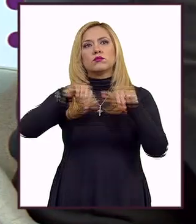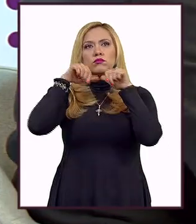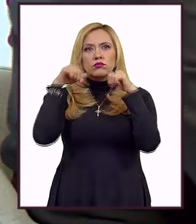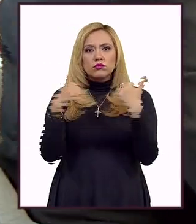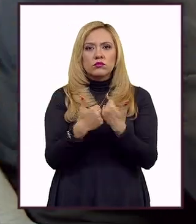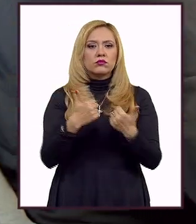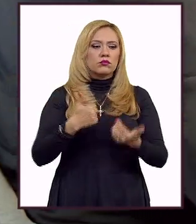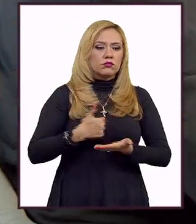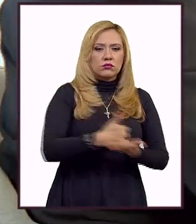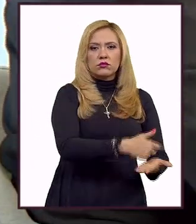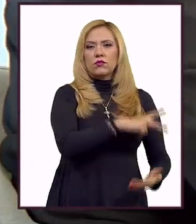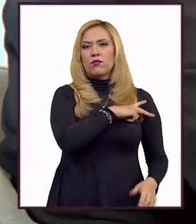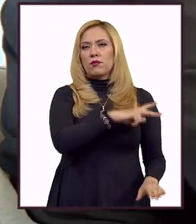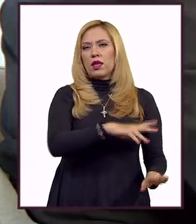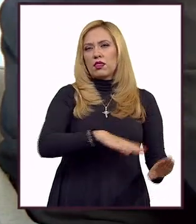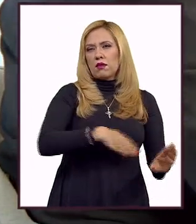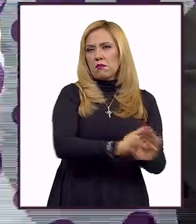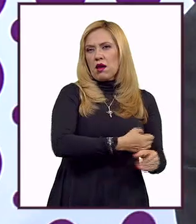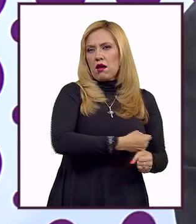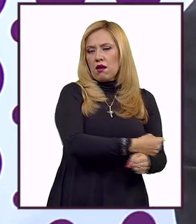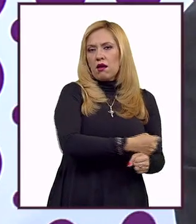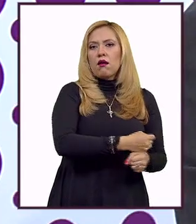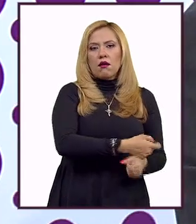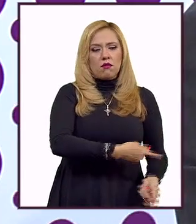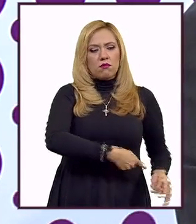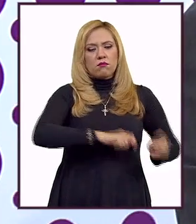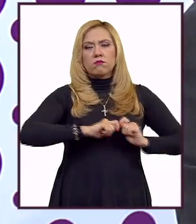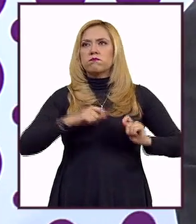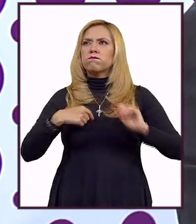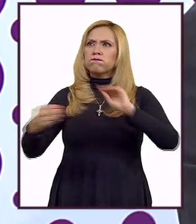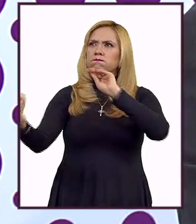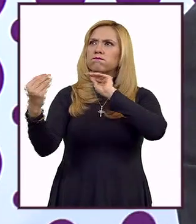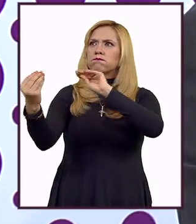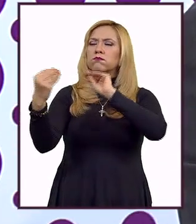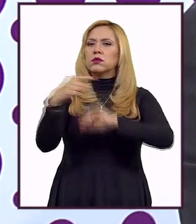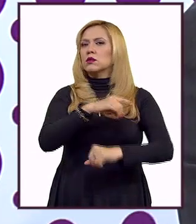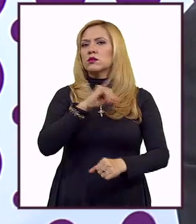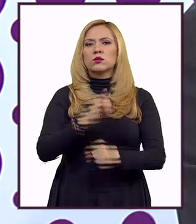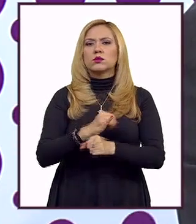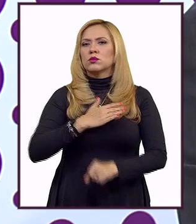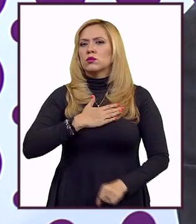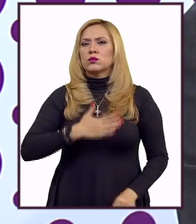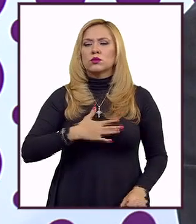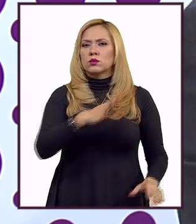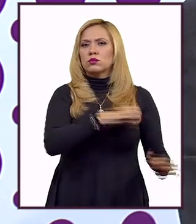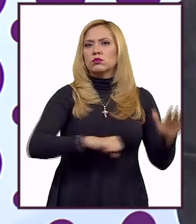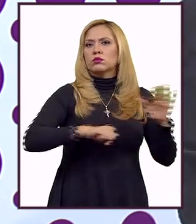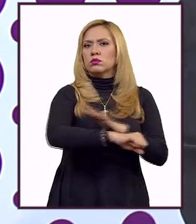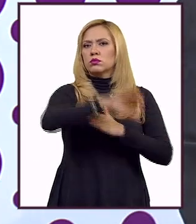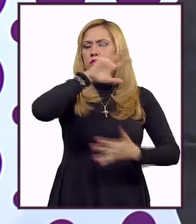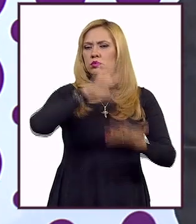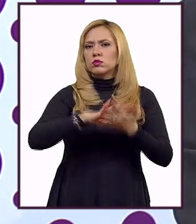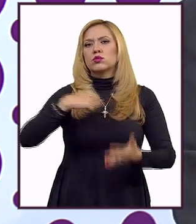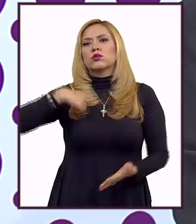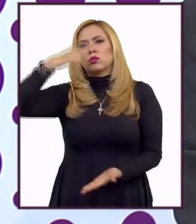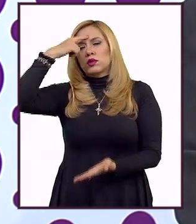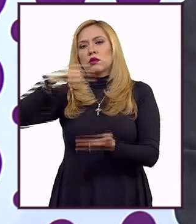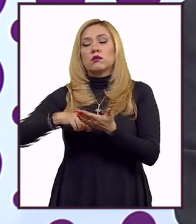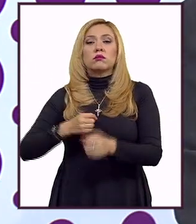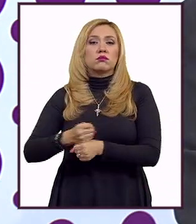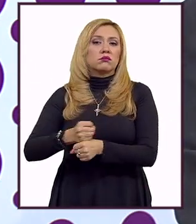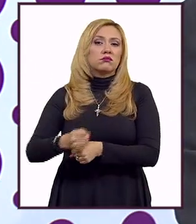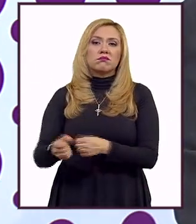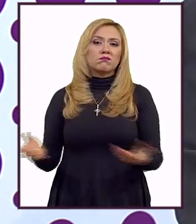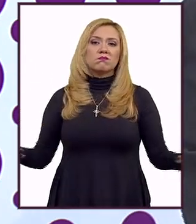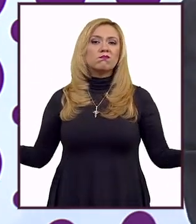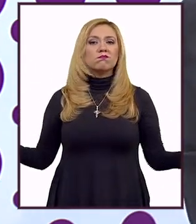acompañamos víctimas de tortura, representamos casos de personas que están injustamente condenadas o encarceladas, creemos que la tortura no favorece